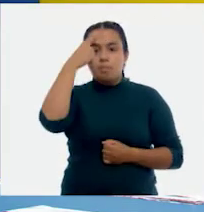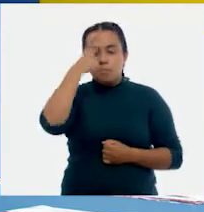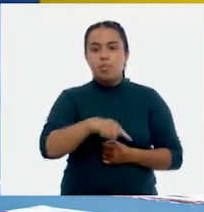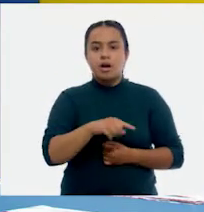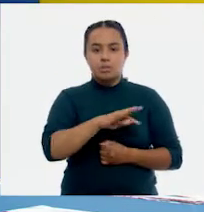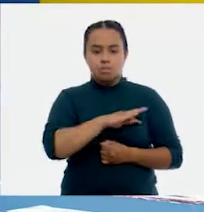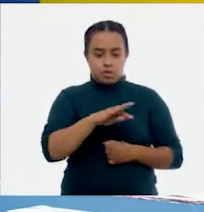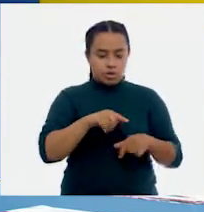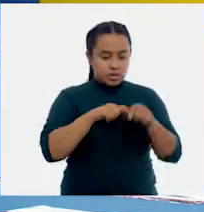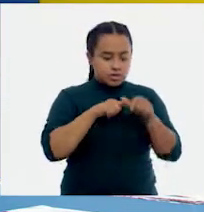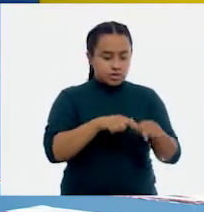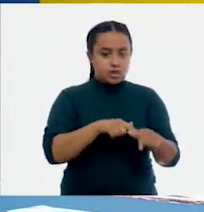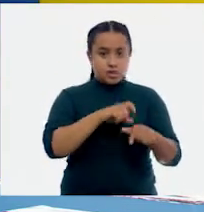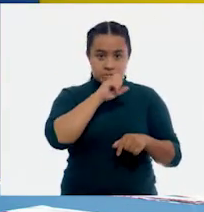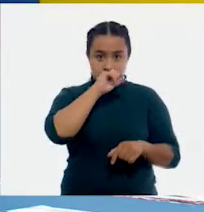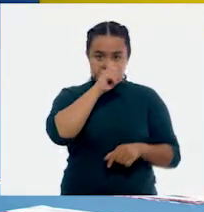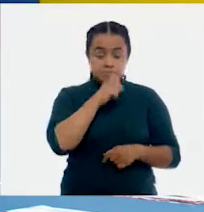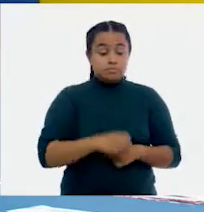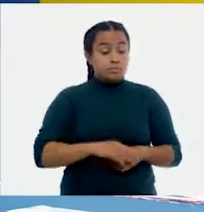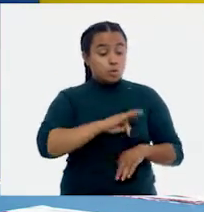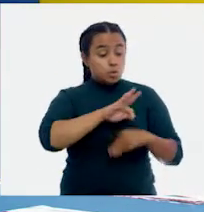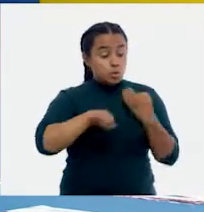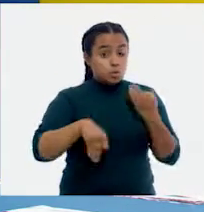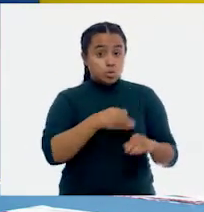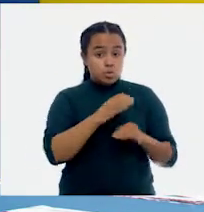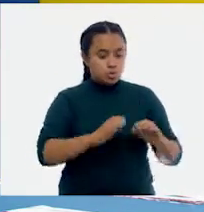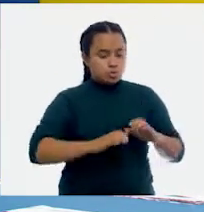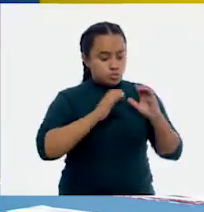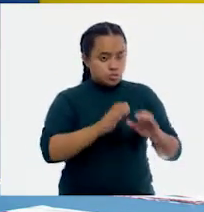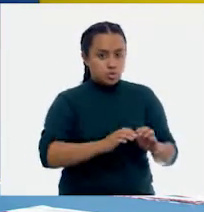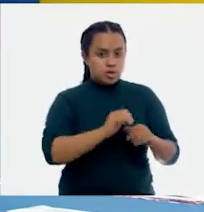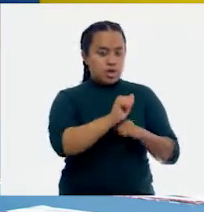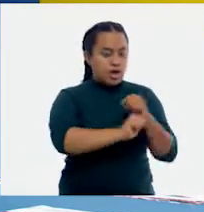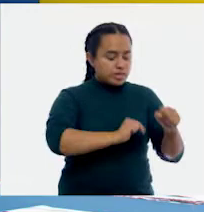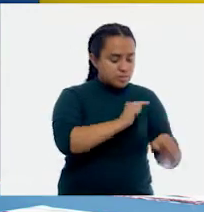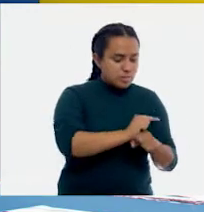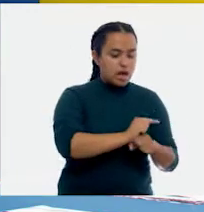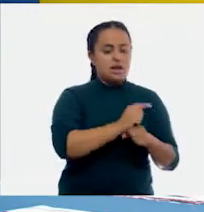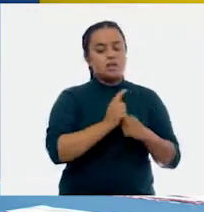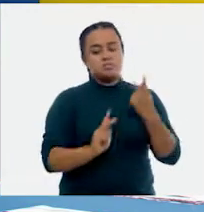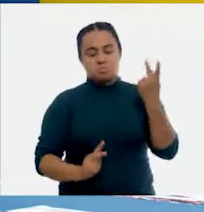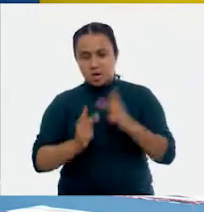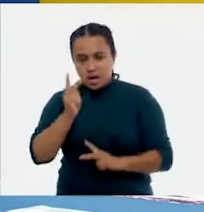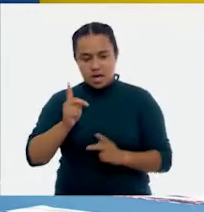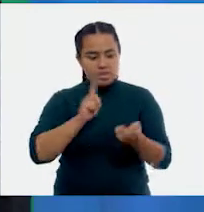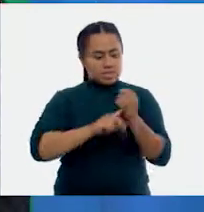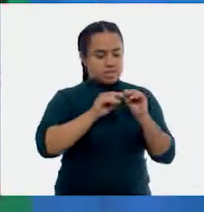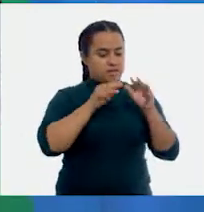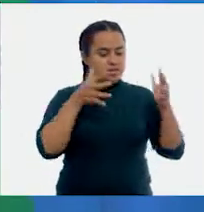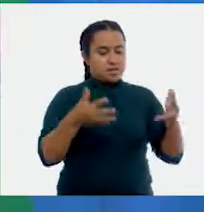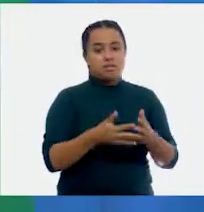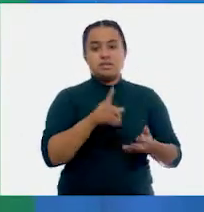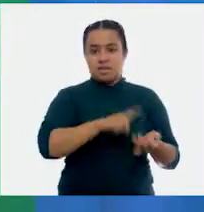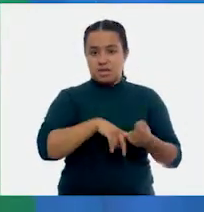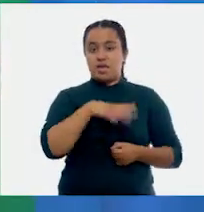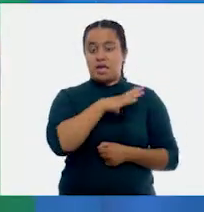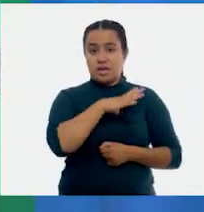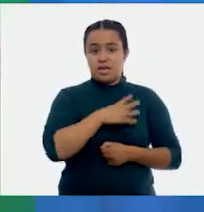desarrollo y mantenimiento de todas las especies de seres vivos que habitan en el planeta. Muy